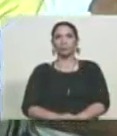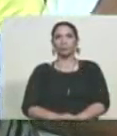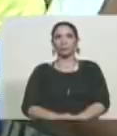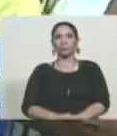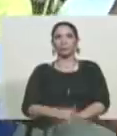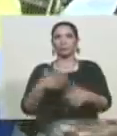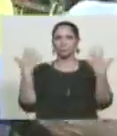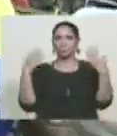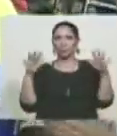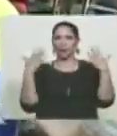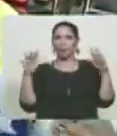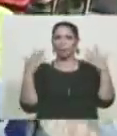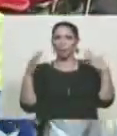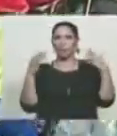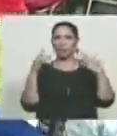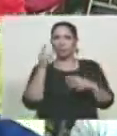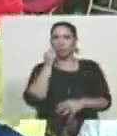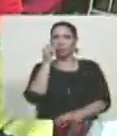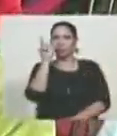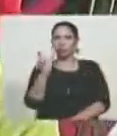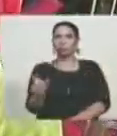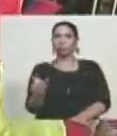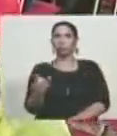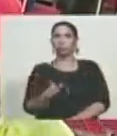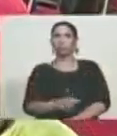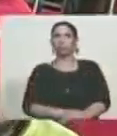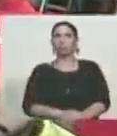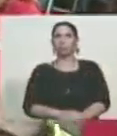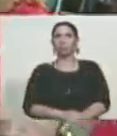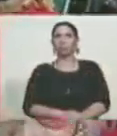Un aplauso a Jesús, vale. Jesús, María y José.